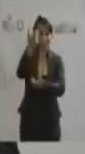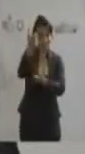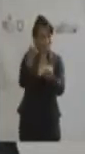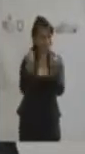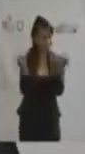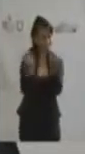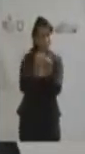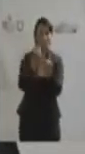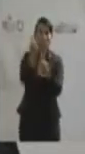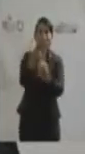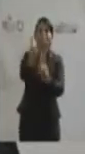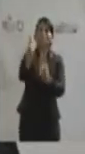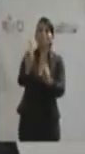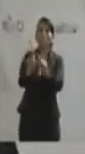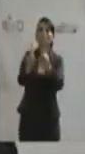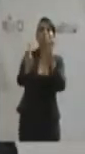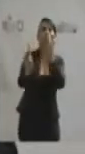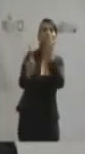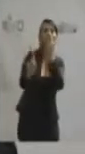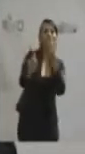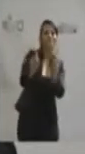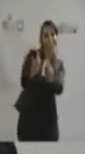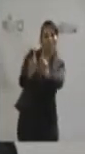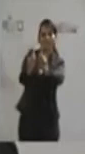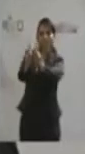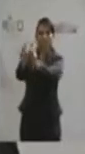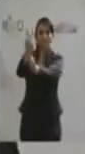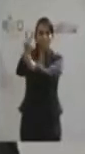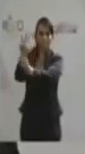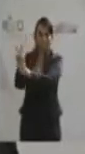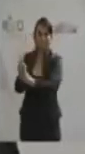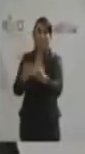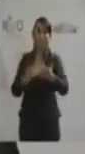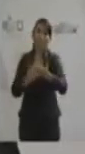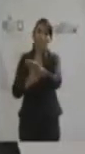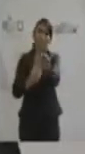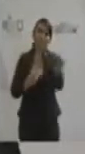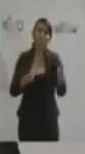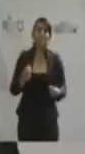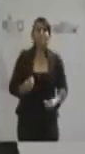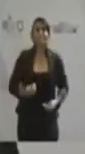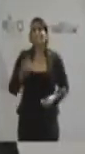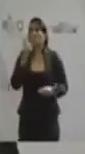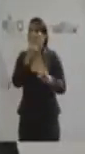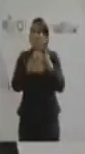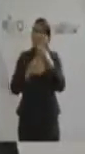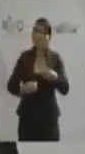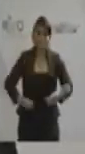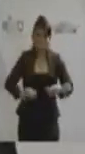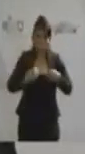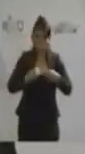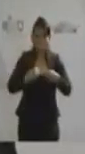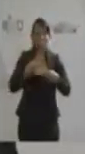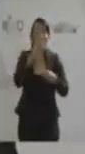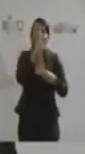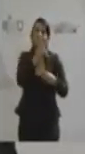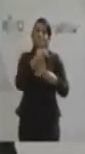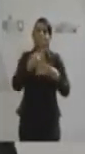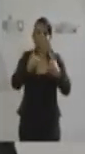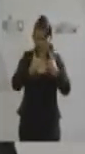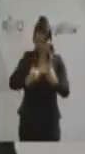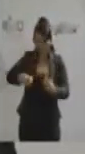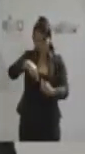de ustedes, amigas y amigos queretanos, que viven preocupados. Me decía una señora en Santa Rosa que con mucha